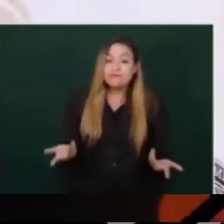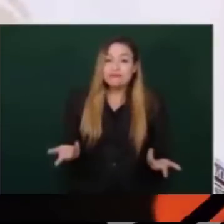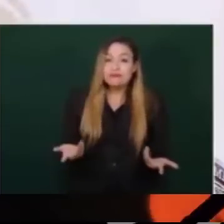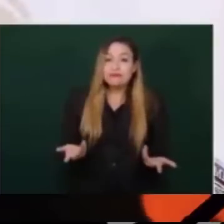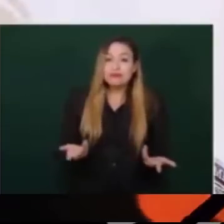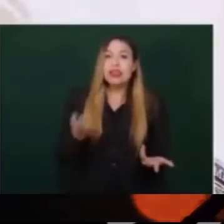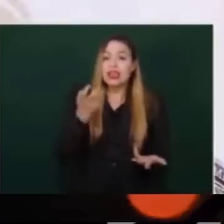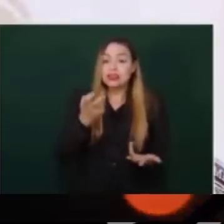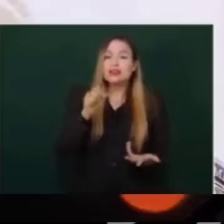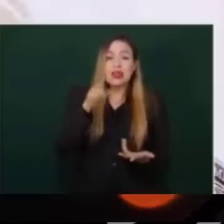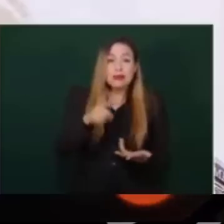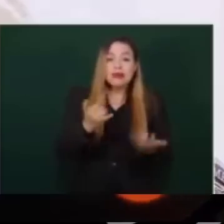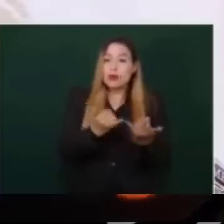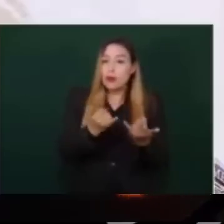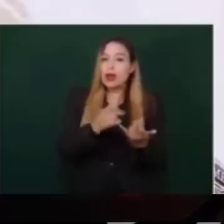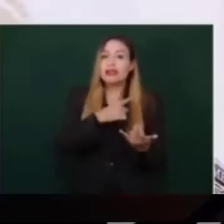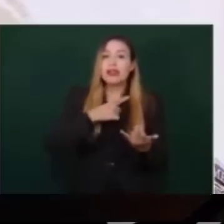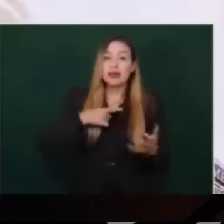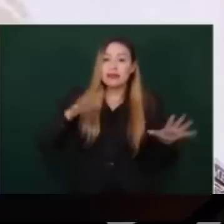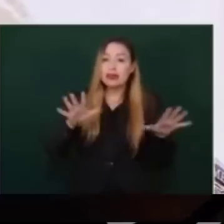de la transformación.